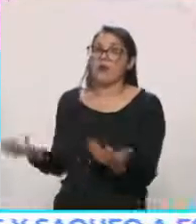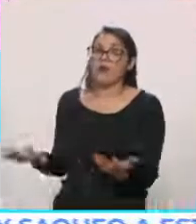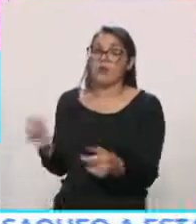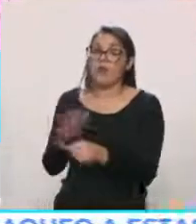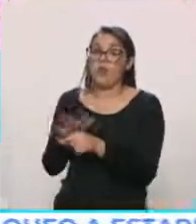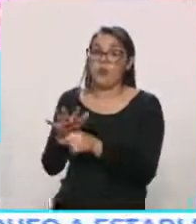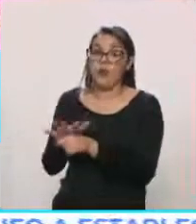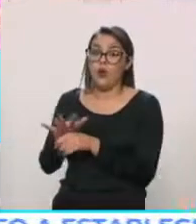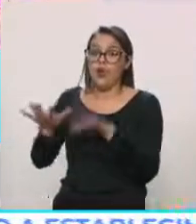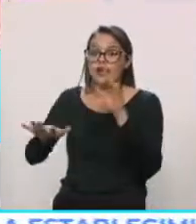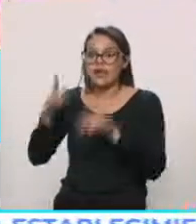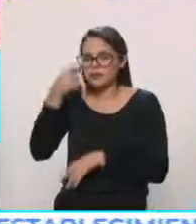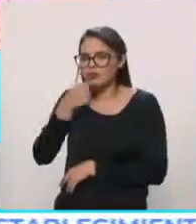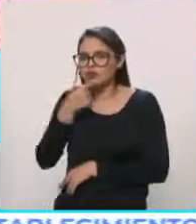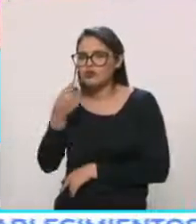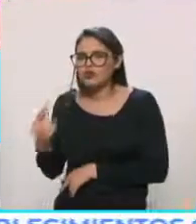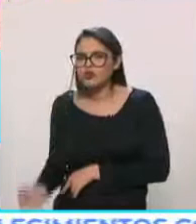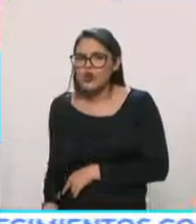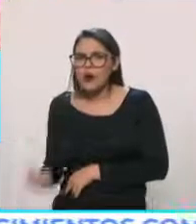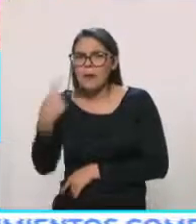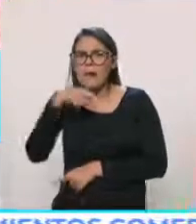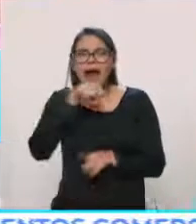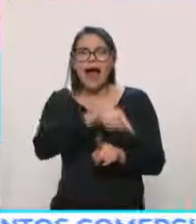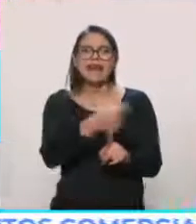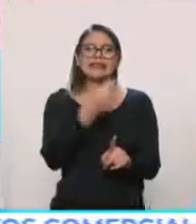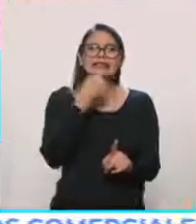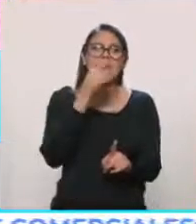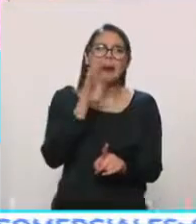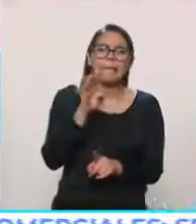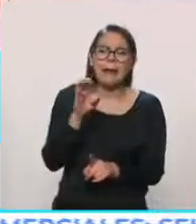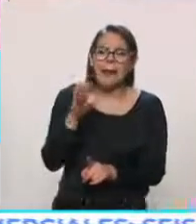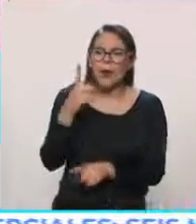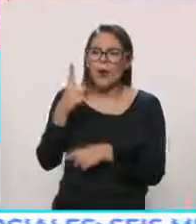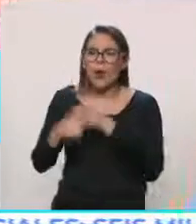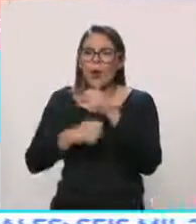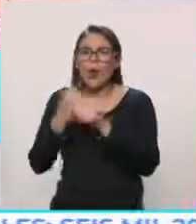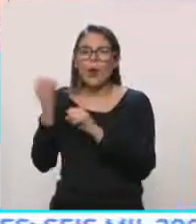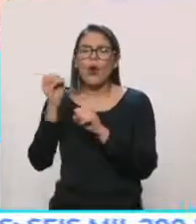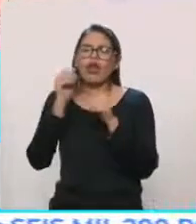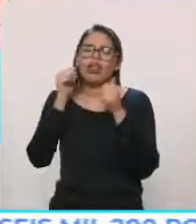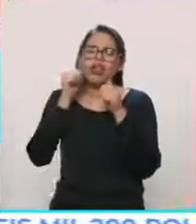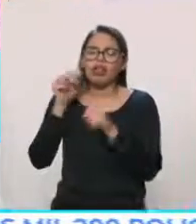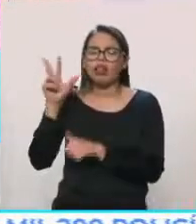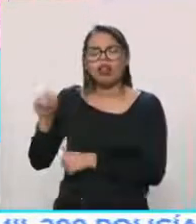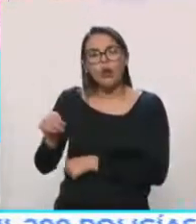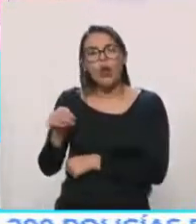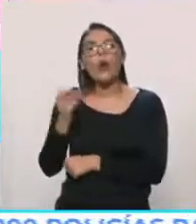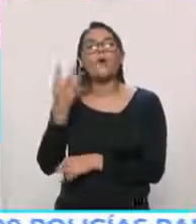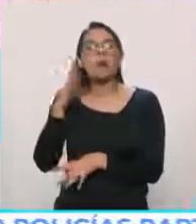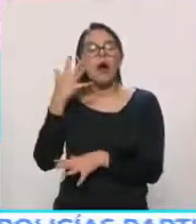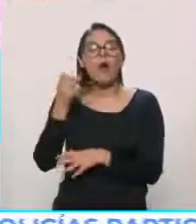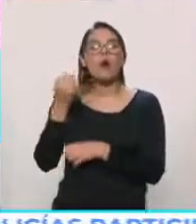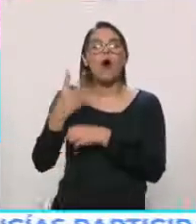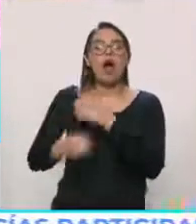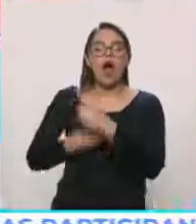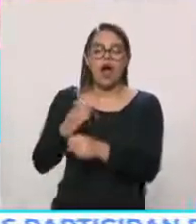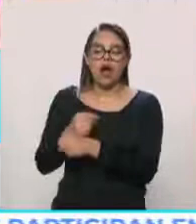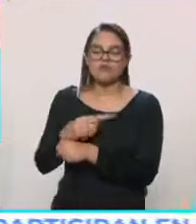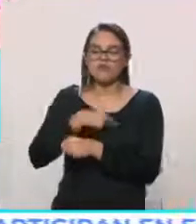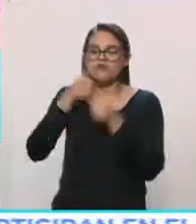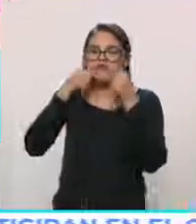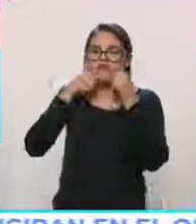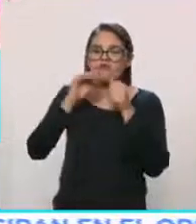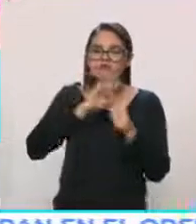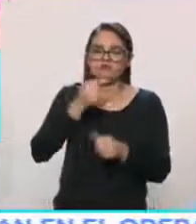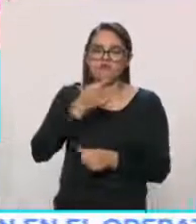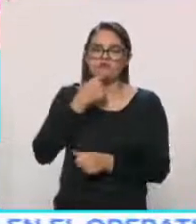algo frecuente, por ejemplo, que existan actividades culturales para bebés de 1 año. ¿Para qué edades, para qué rangos están pues diseñadas